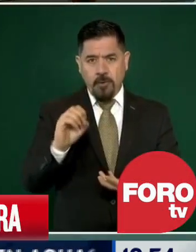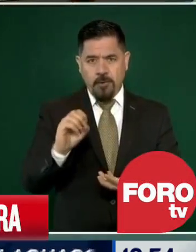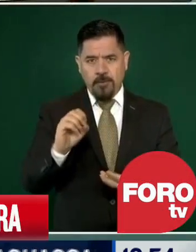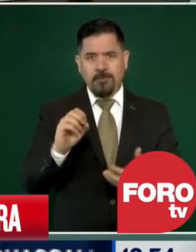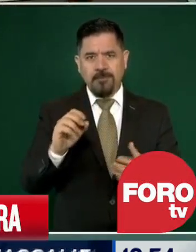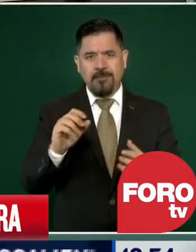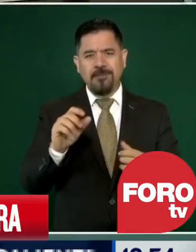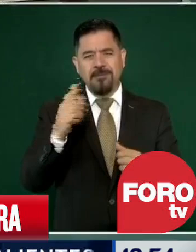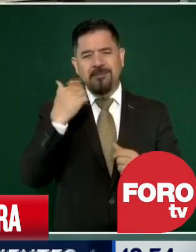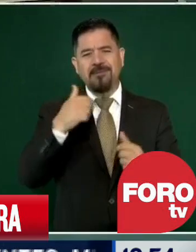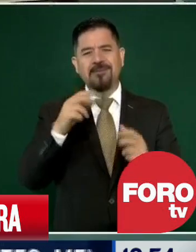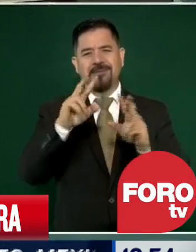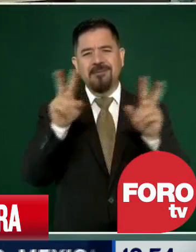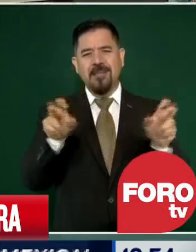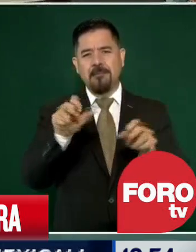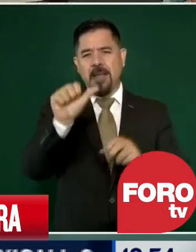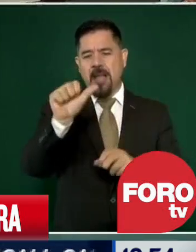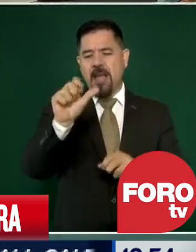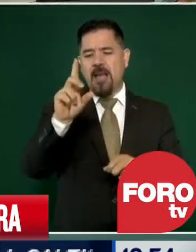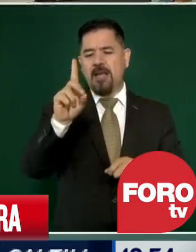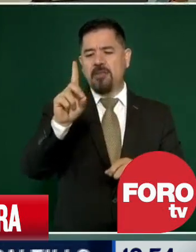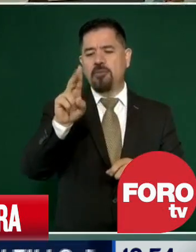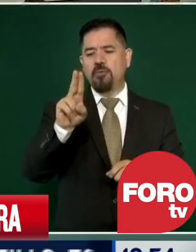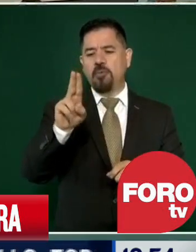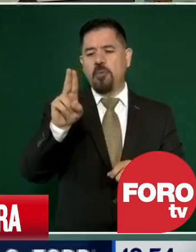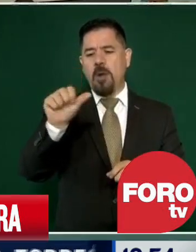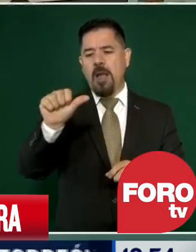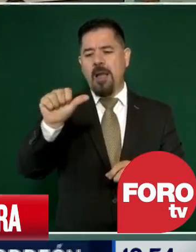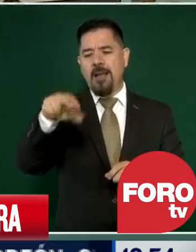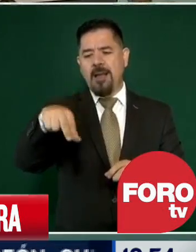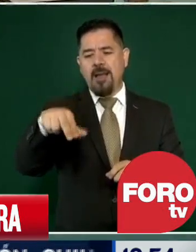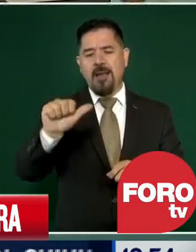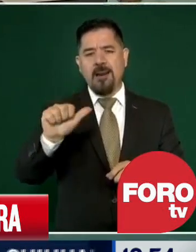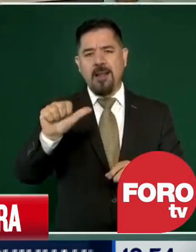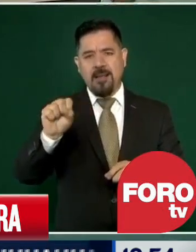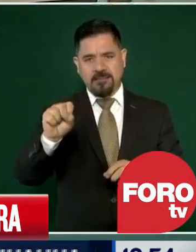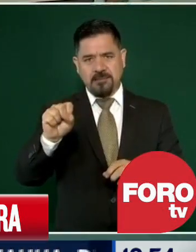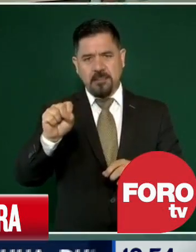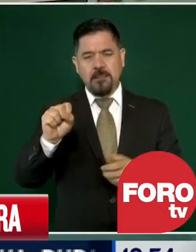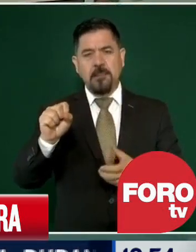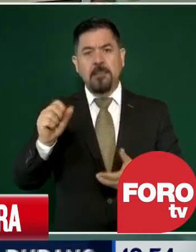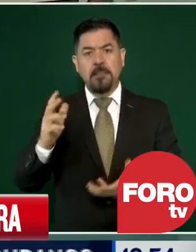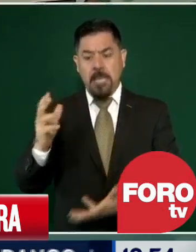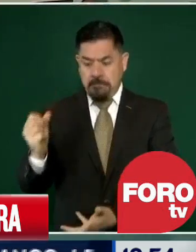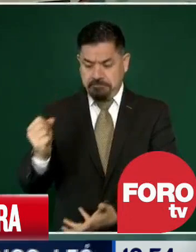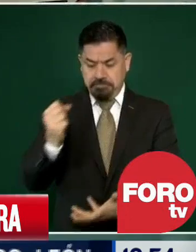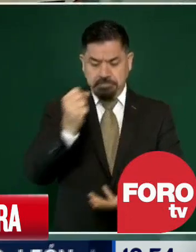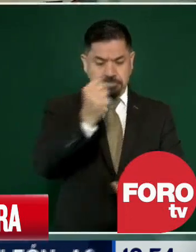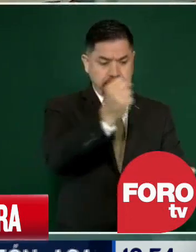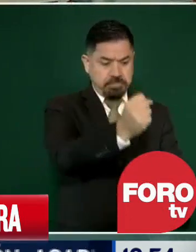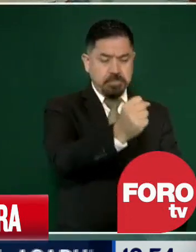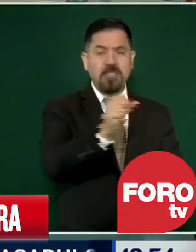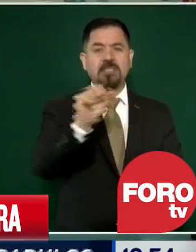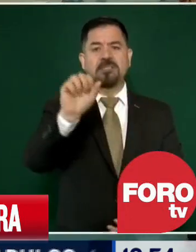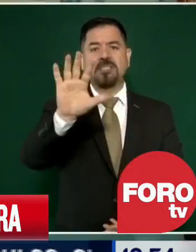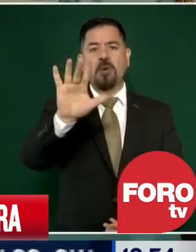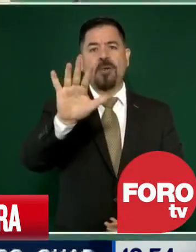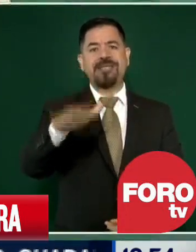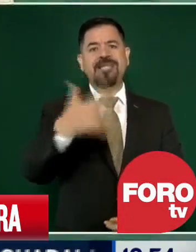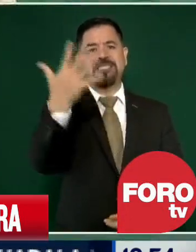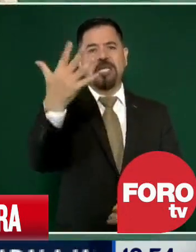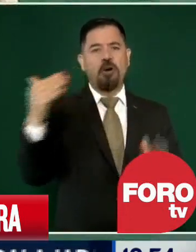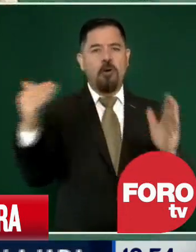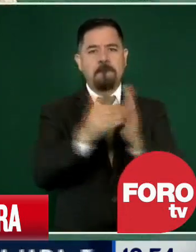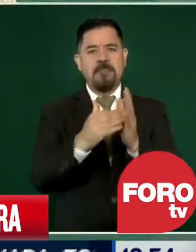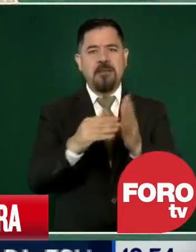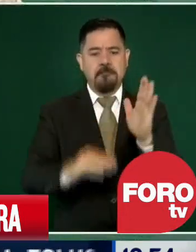de aduanas se utilizará para modernizar el puerto de Guaymas, rehabilitar el centro histórico de Nogales y mejorar todas las aduanas del